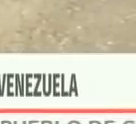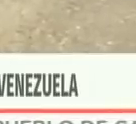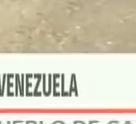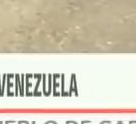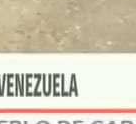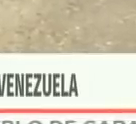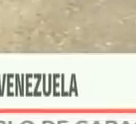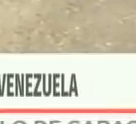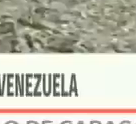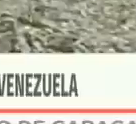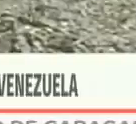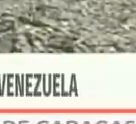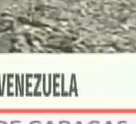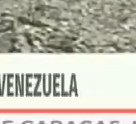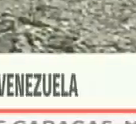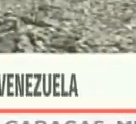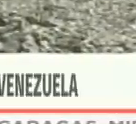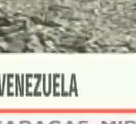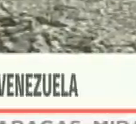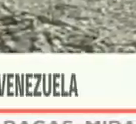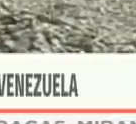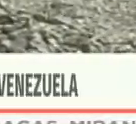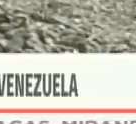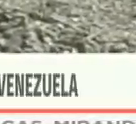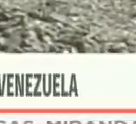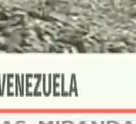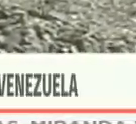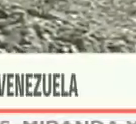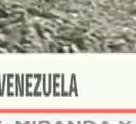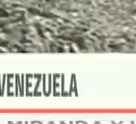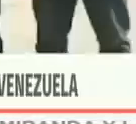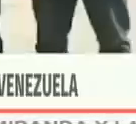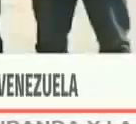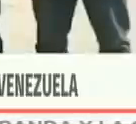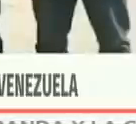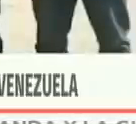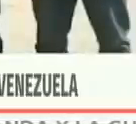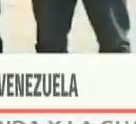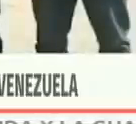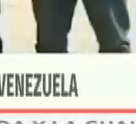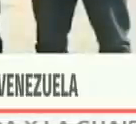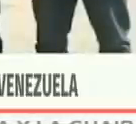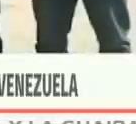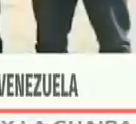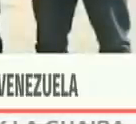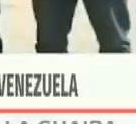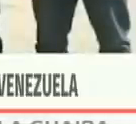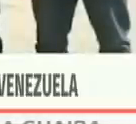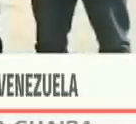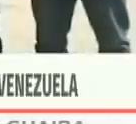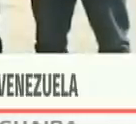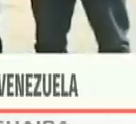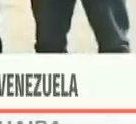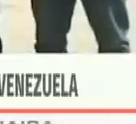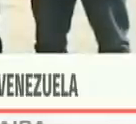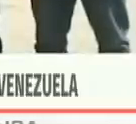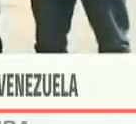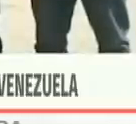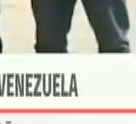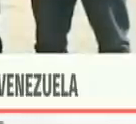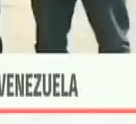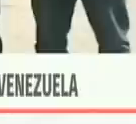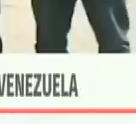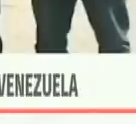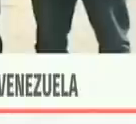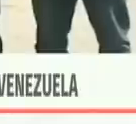ha decretado el imperialismo yanqui, estamos aquí demostrando que sí podemos. La clase trabajadora del IFE, me acompaña aquí el compañero Manuel, representando la clase